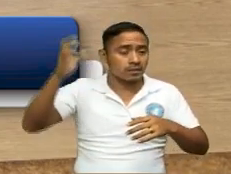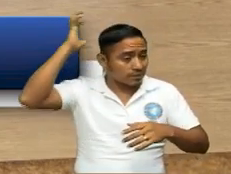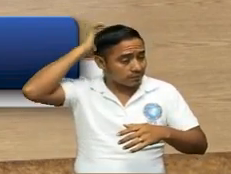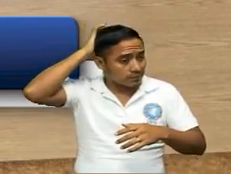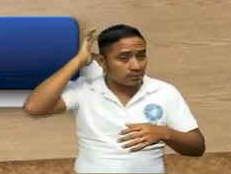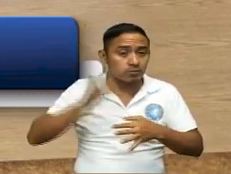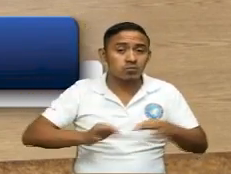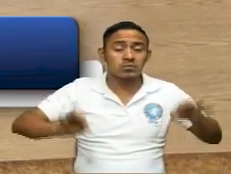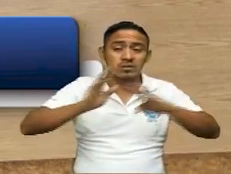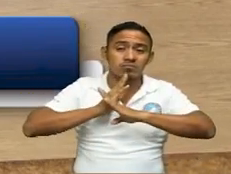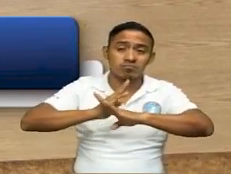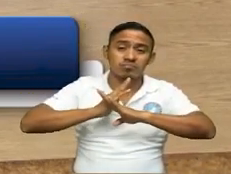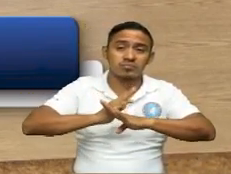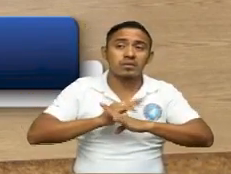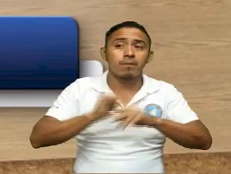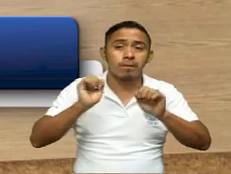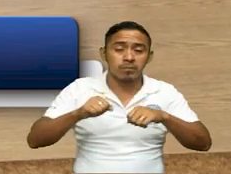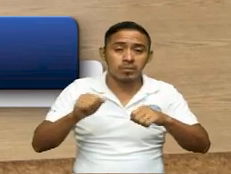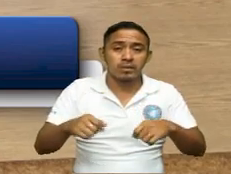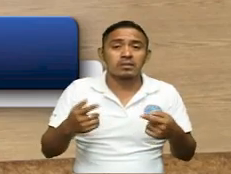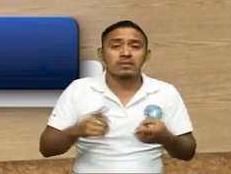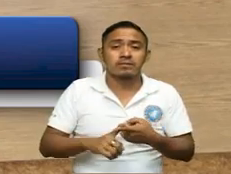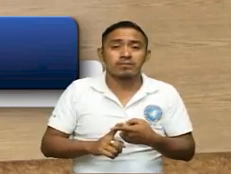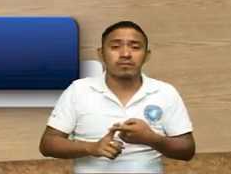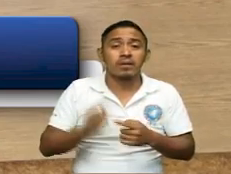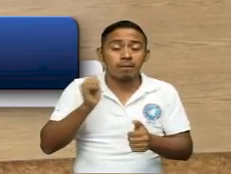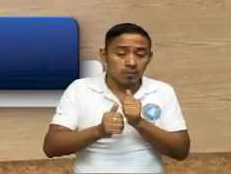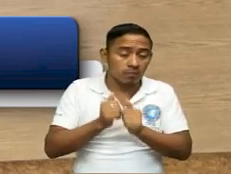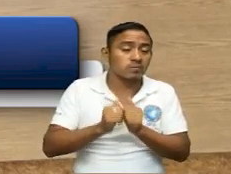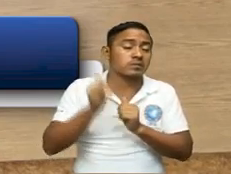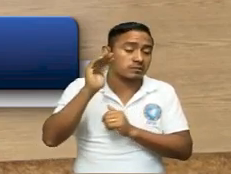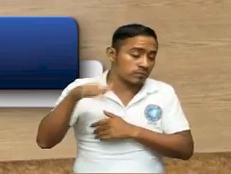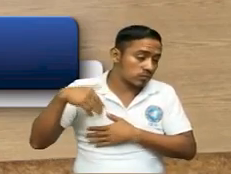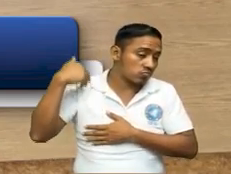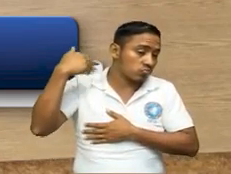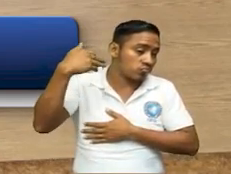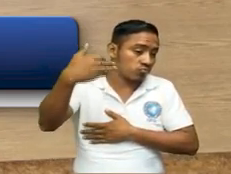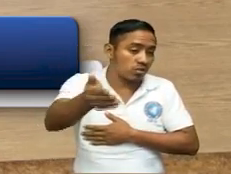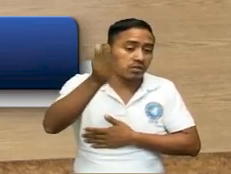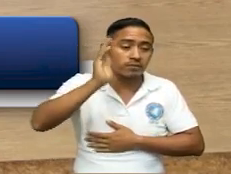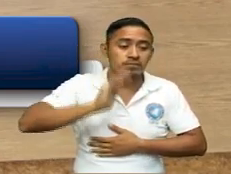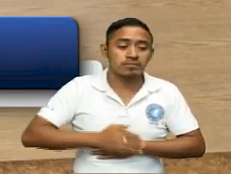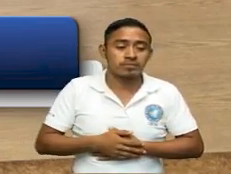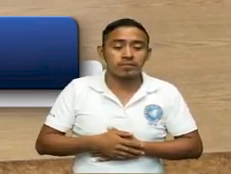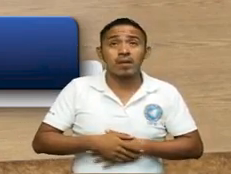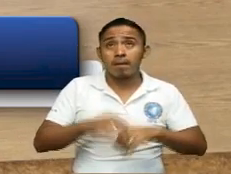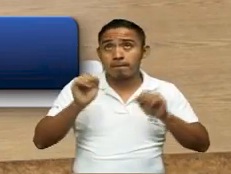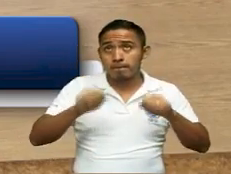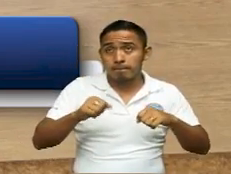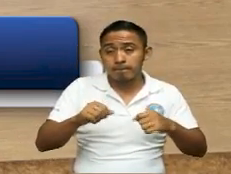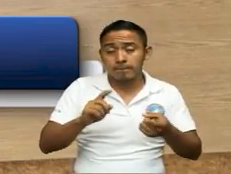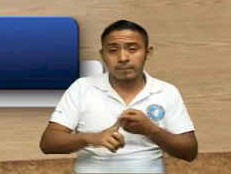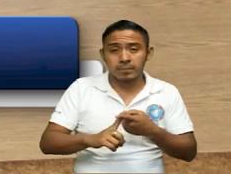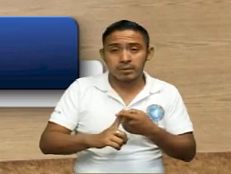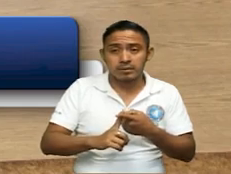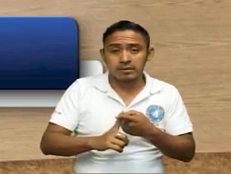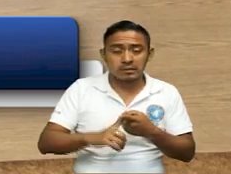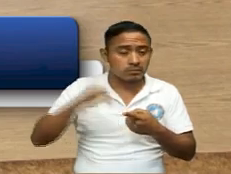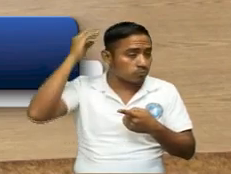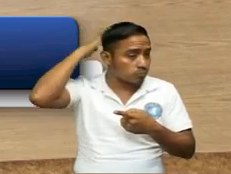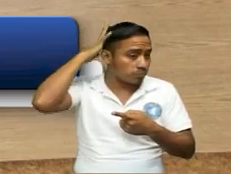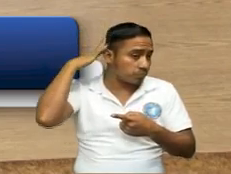qué? Porque esta tiña puede quedar, le puede dejar secuelas permanentes a Fernando. Es decir, puede quedar sin pérdida del pelo